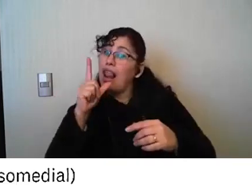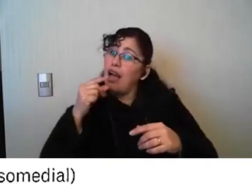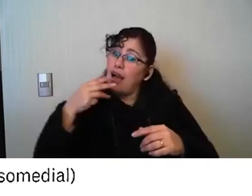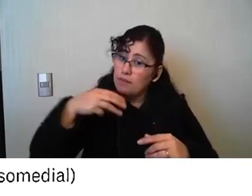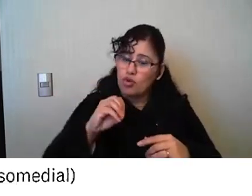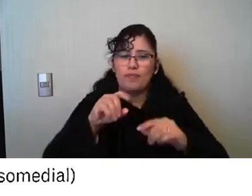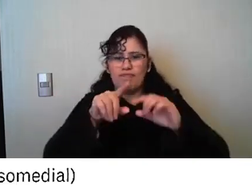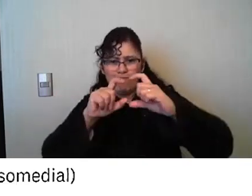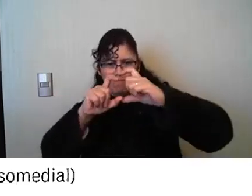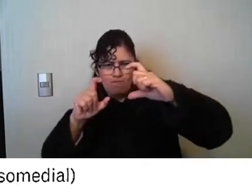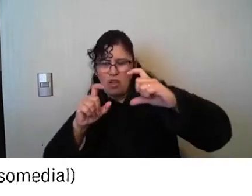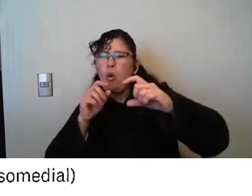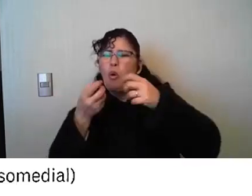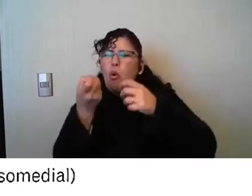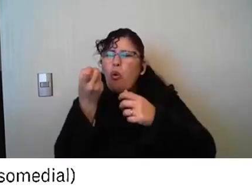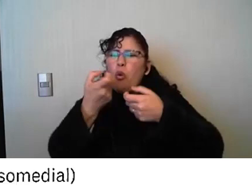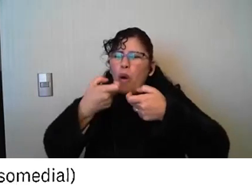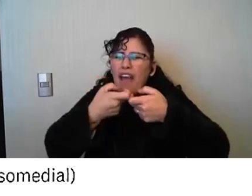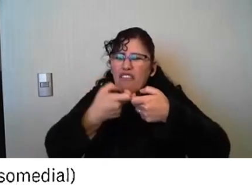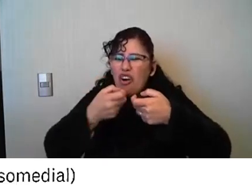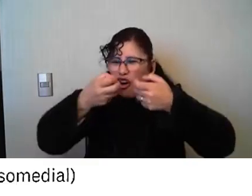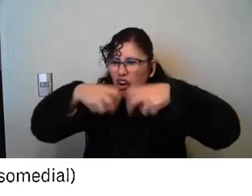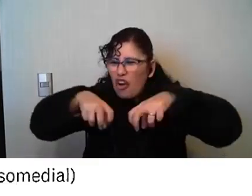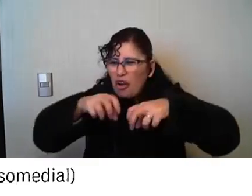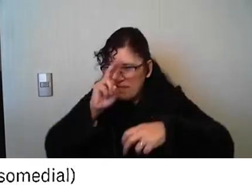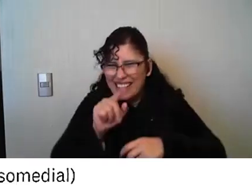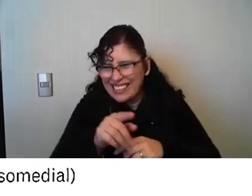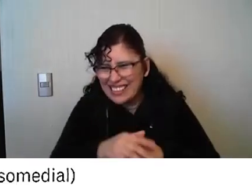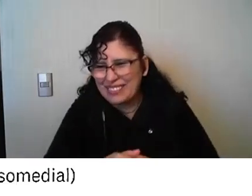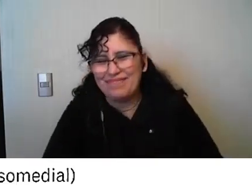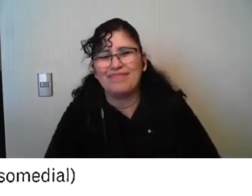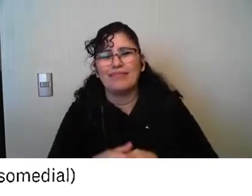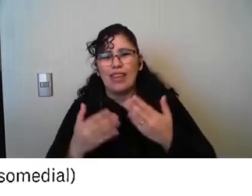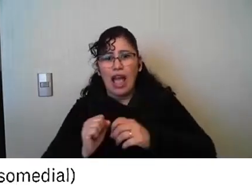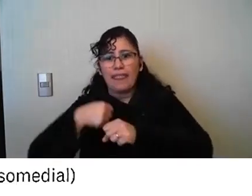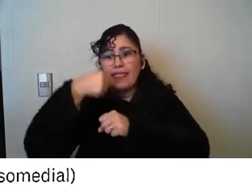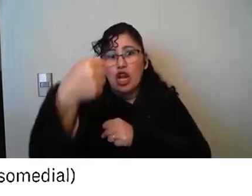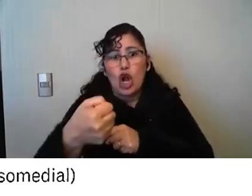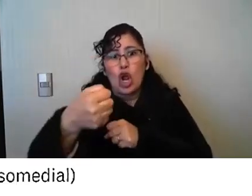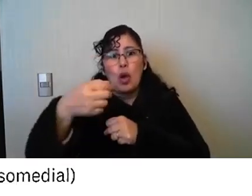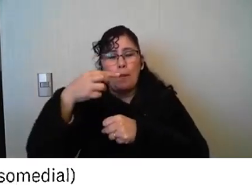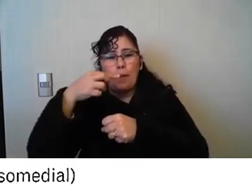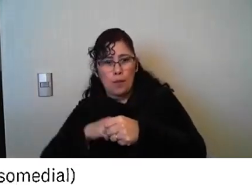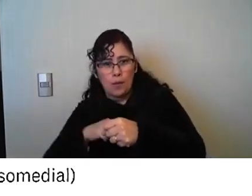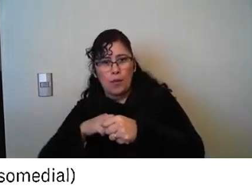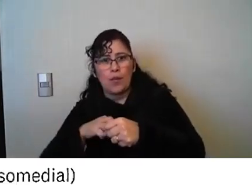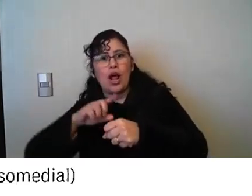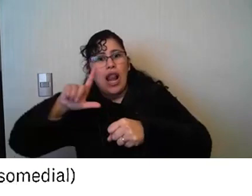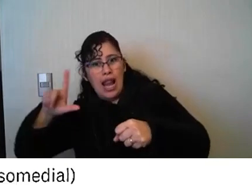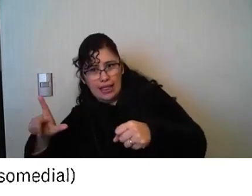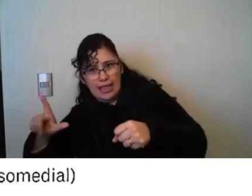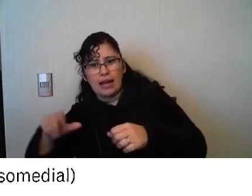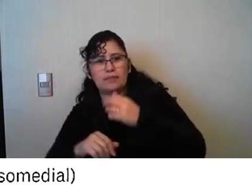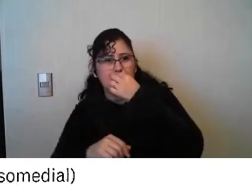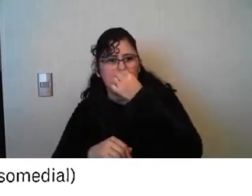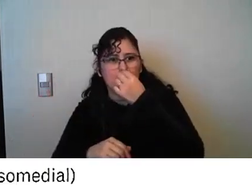anterior y esto es posterior, esto es medial y esto es lateral. Y tiene